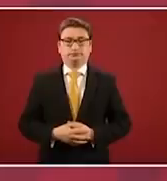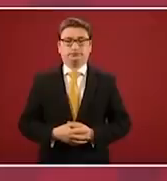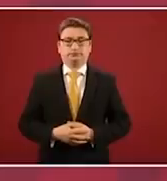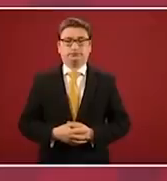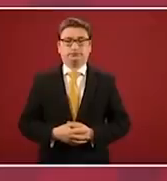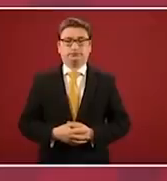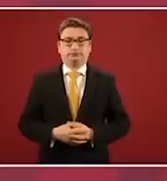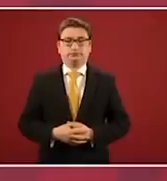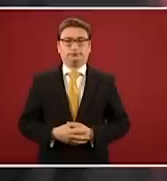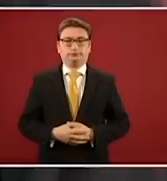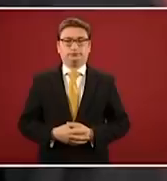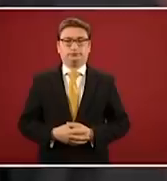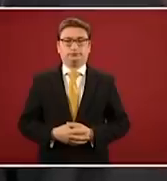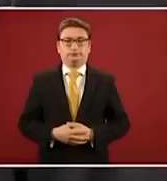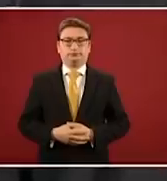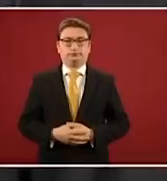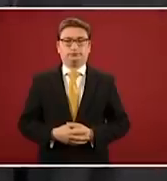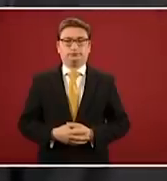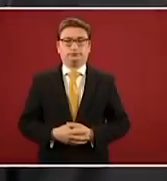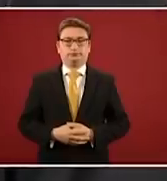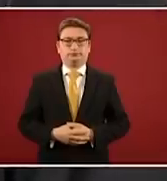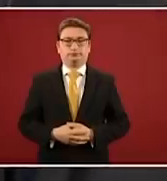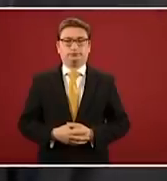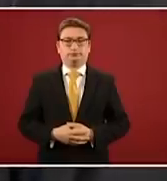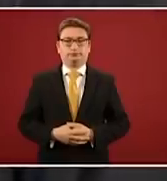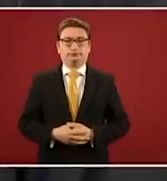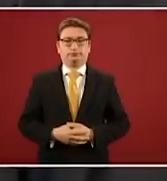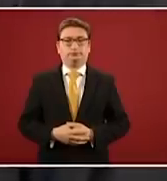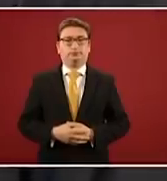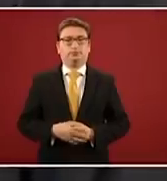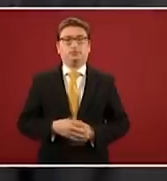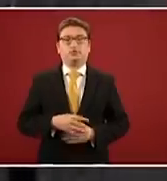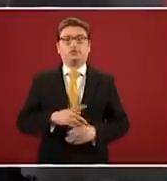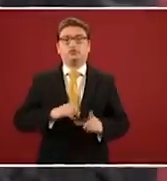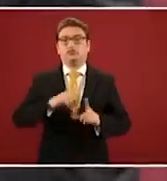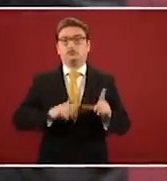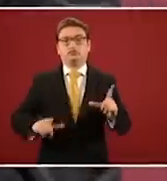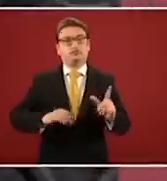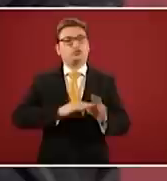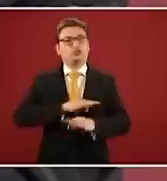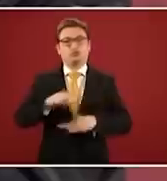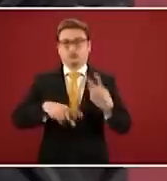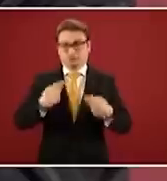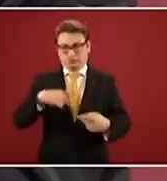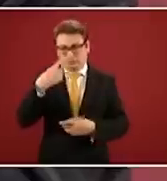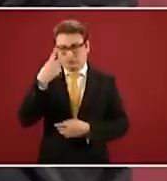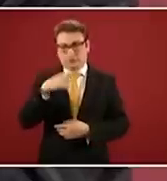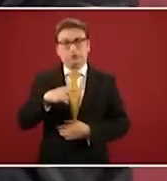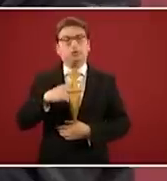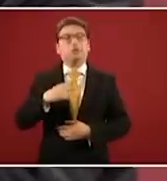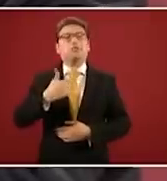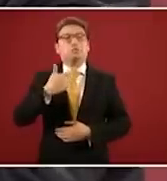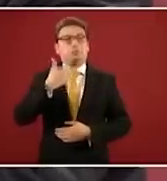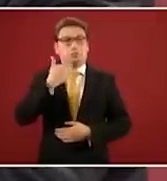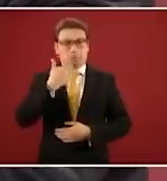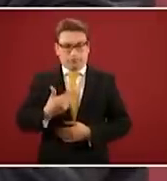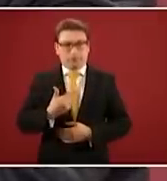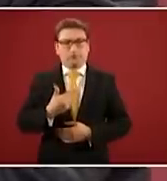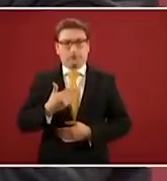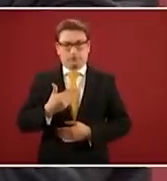es que a todos nos vaya muy bien, a todos los mexicanos,